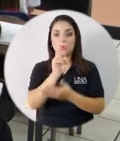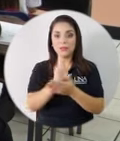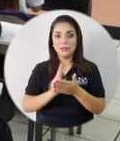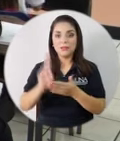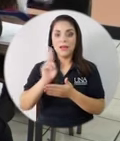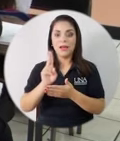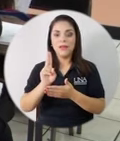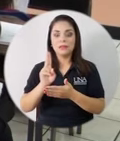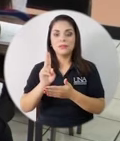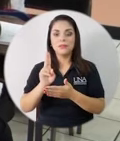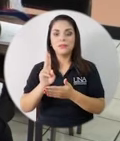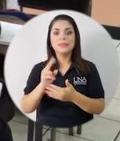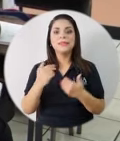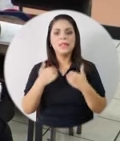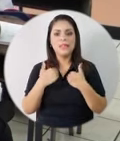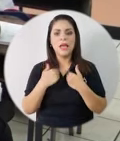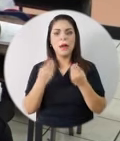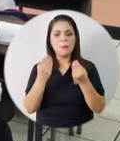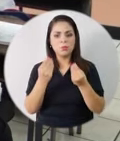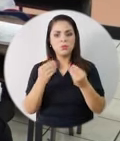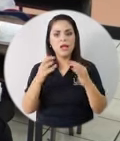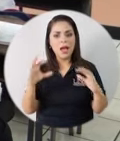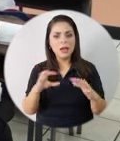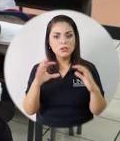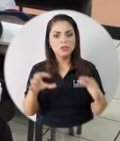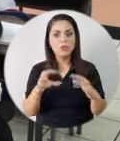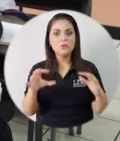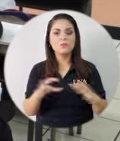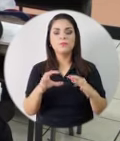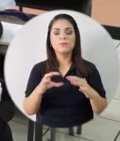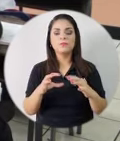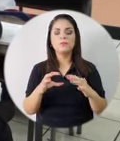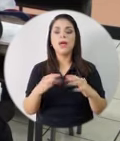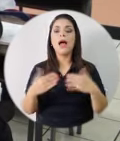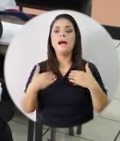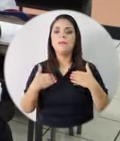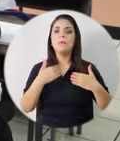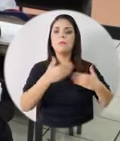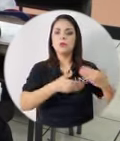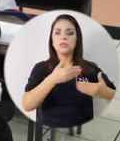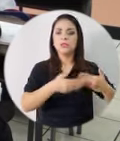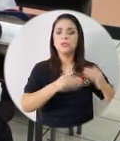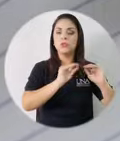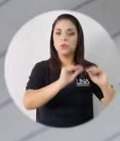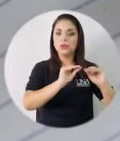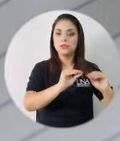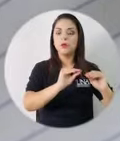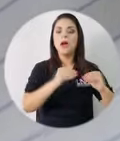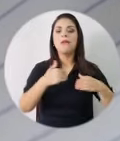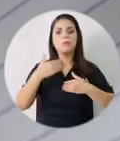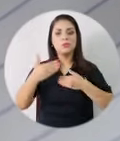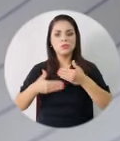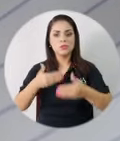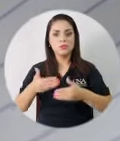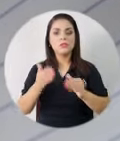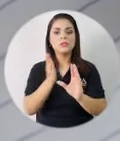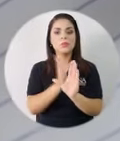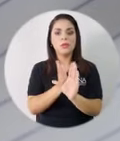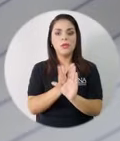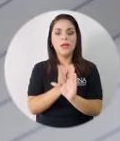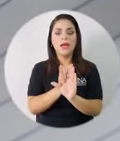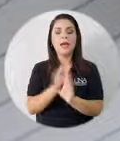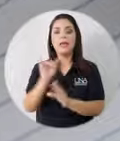tenía mucha acción al respecto. O sea, digamos, habían procesos en educación, habían procesos en psicología,